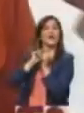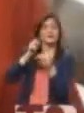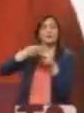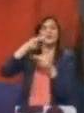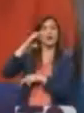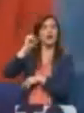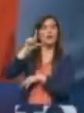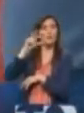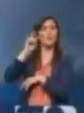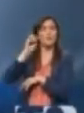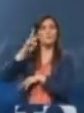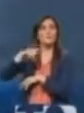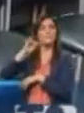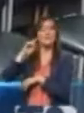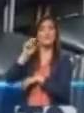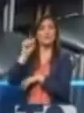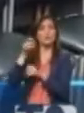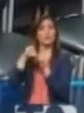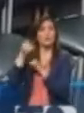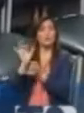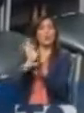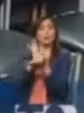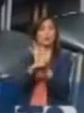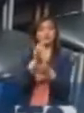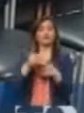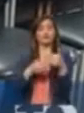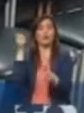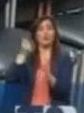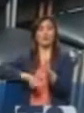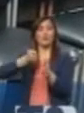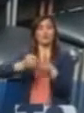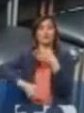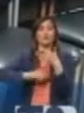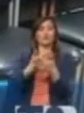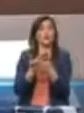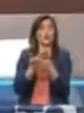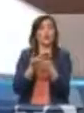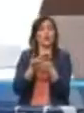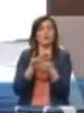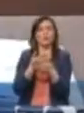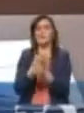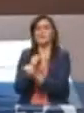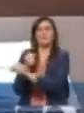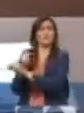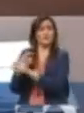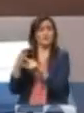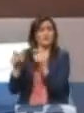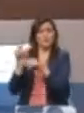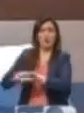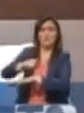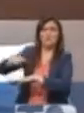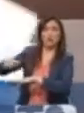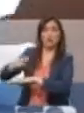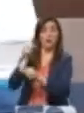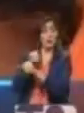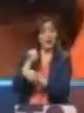se sometió a un interrogatorio por parte de los abogados de todas las partes procesales. A lo largo de su